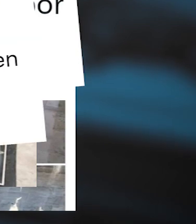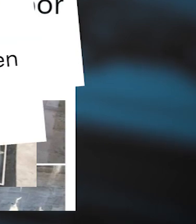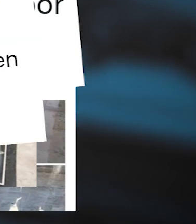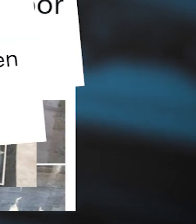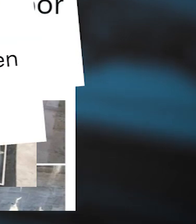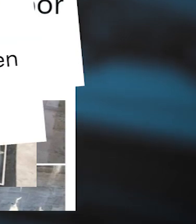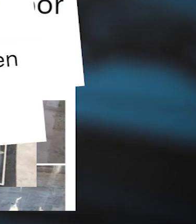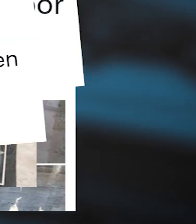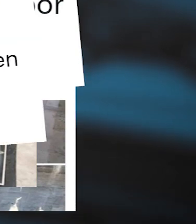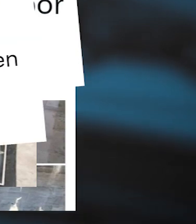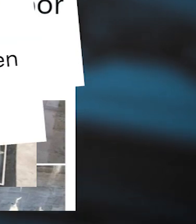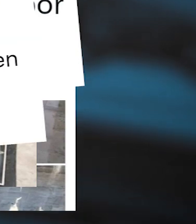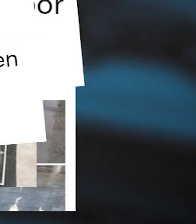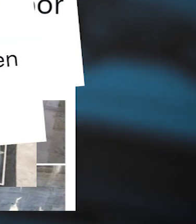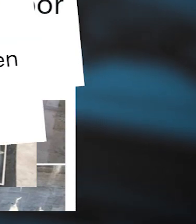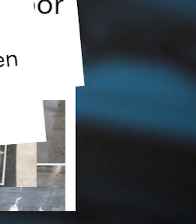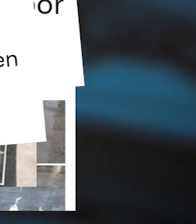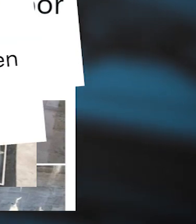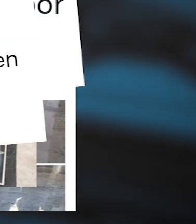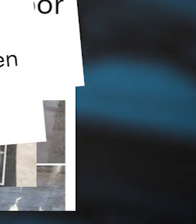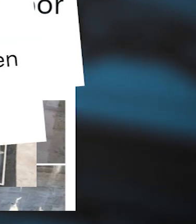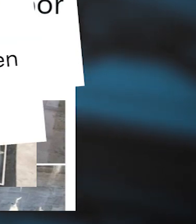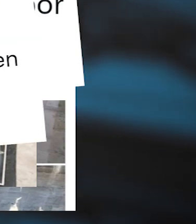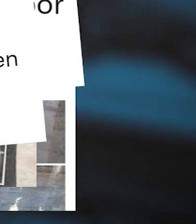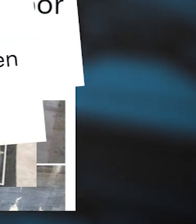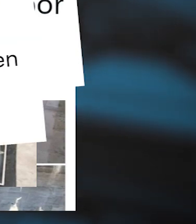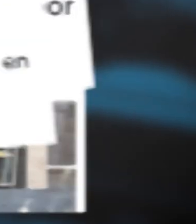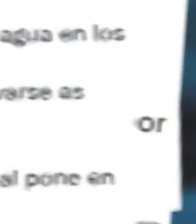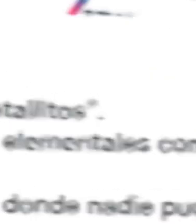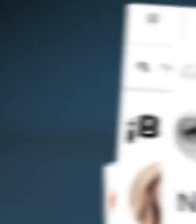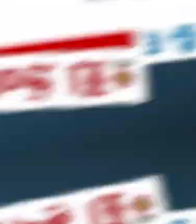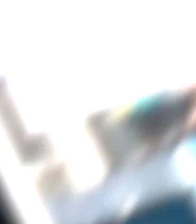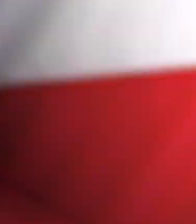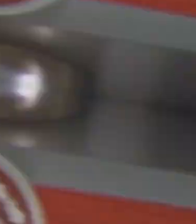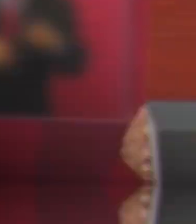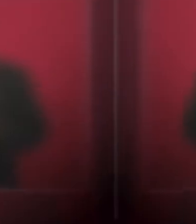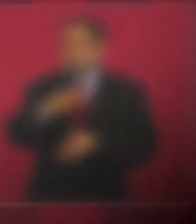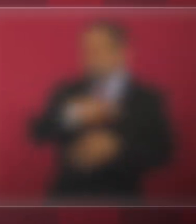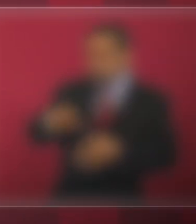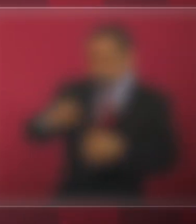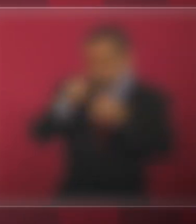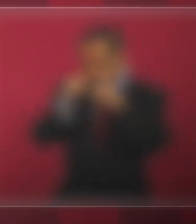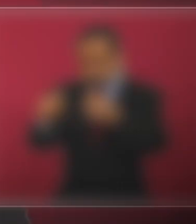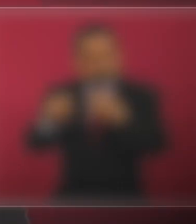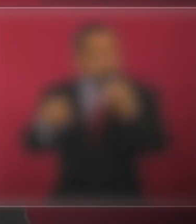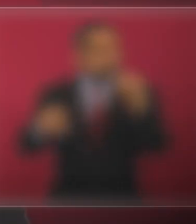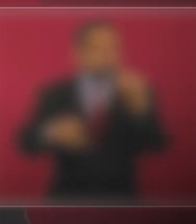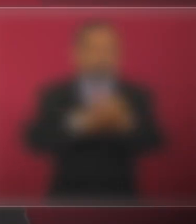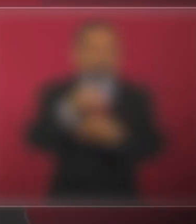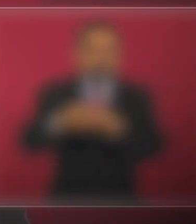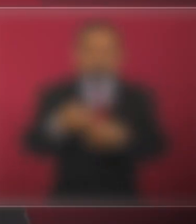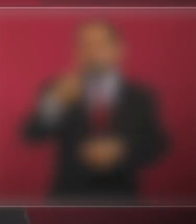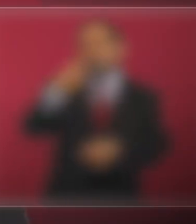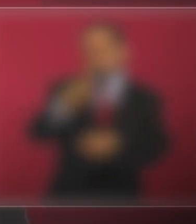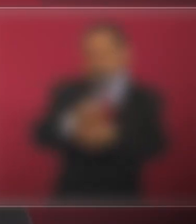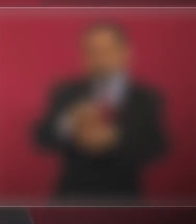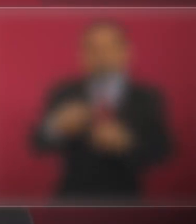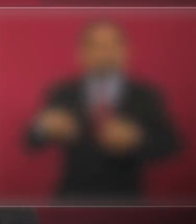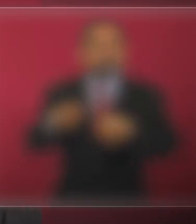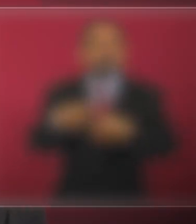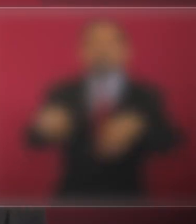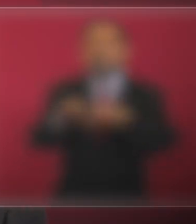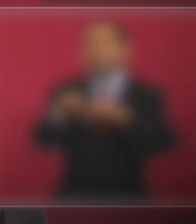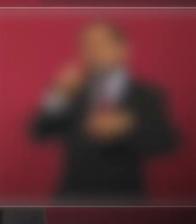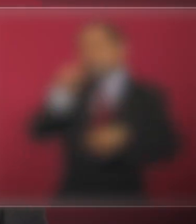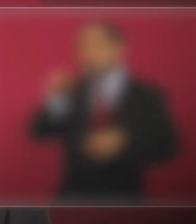doraditas, platillos originarios de Oaxaca y del Estado de México respectivamente. El presidente Andrés Manuel López Obrador señaló